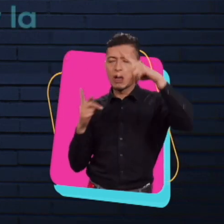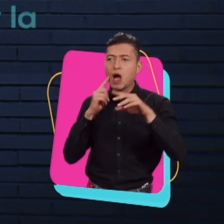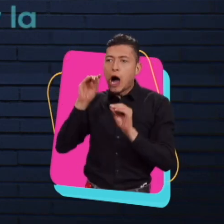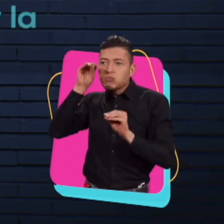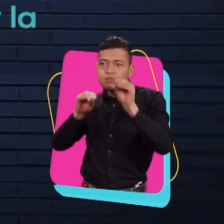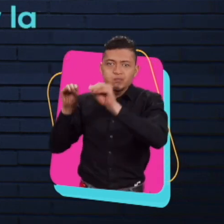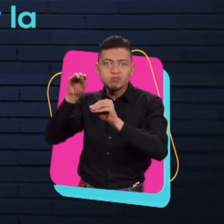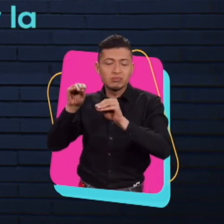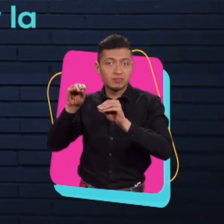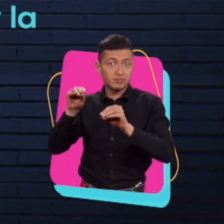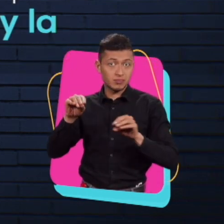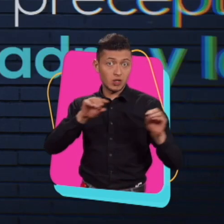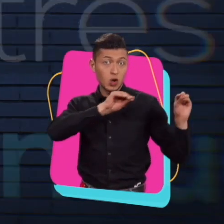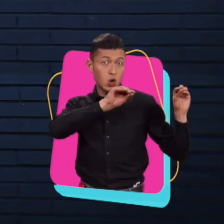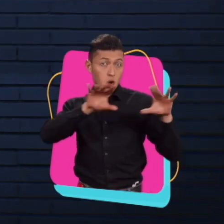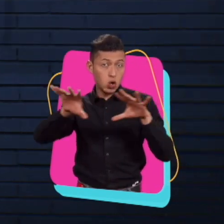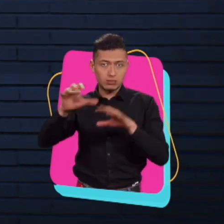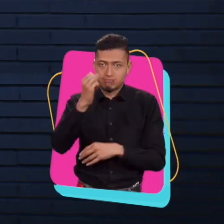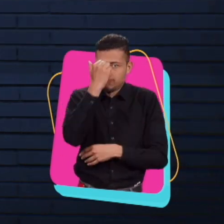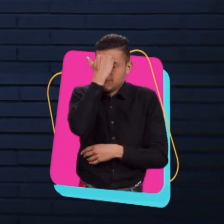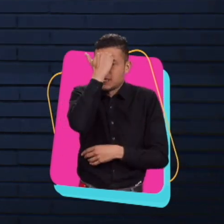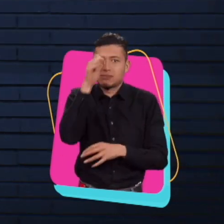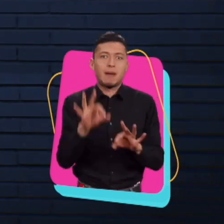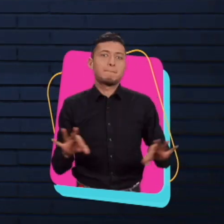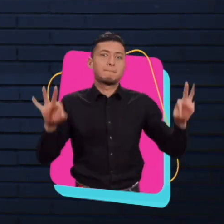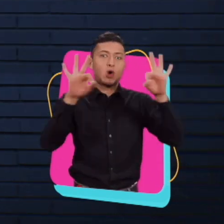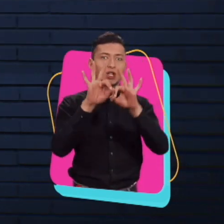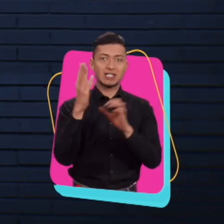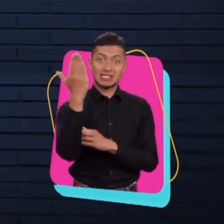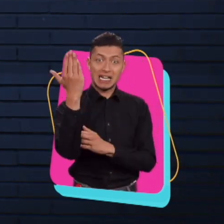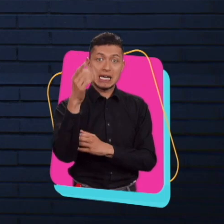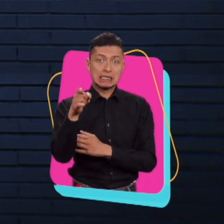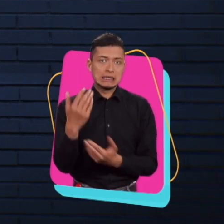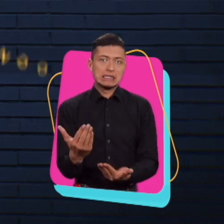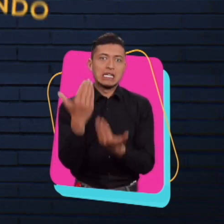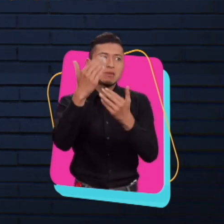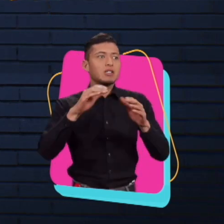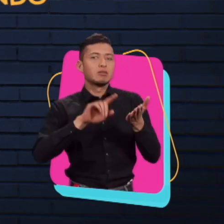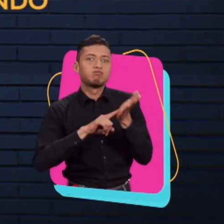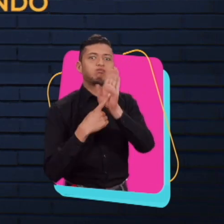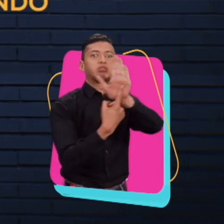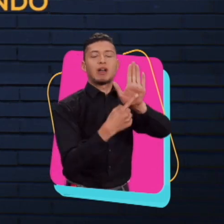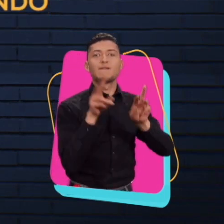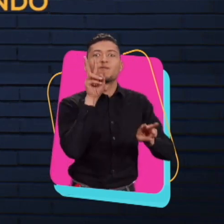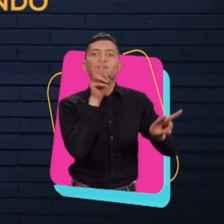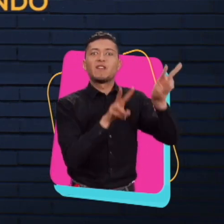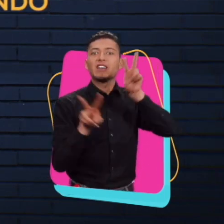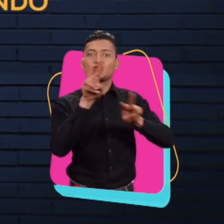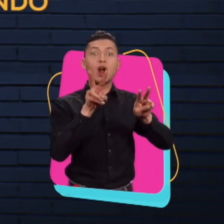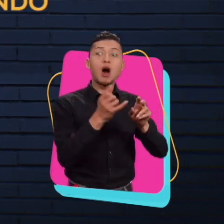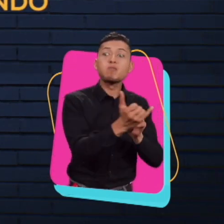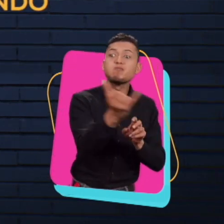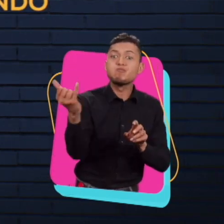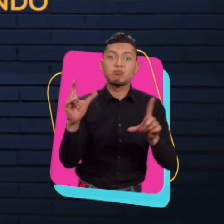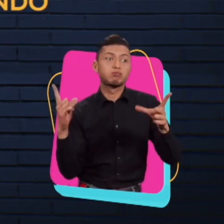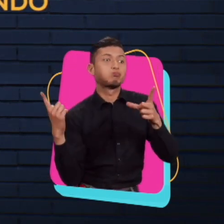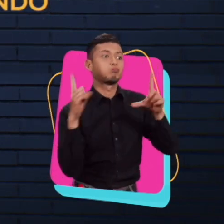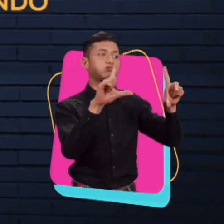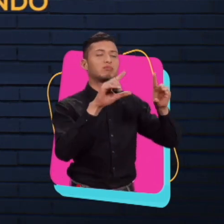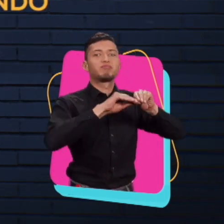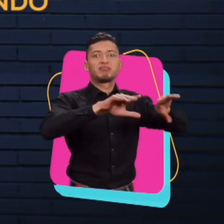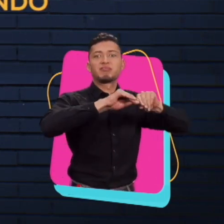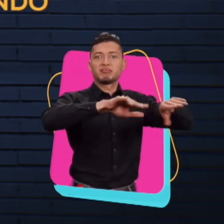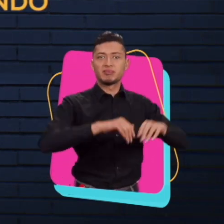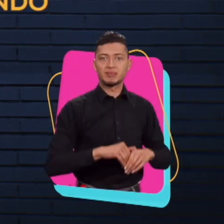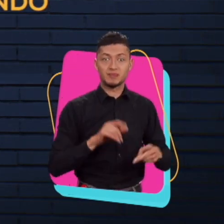el encuadre y la composición. La luz es el componente más importante para el cine, pues permite comunicar visualmente lo que está